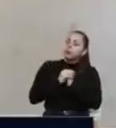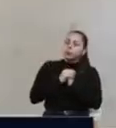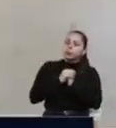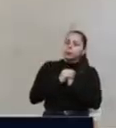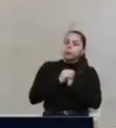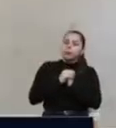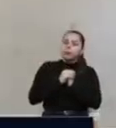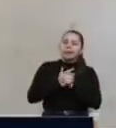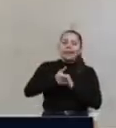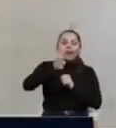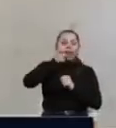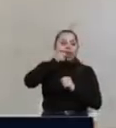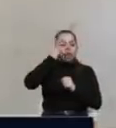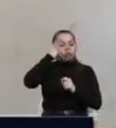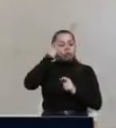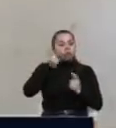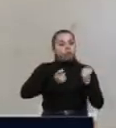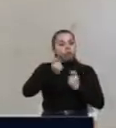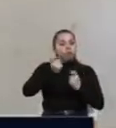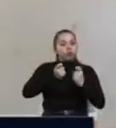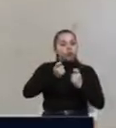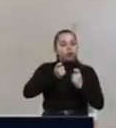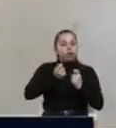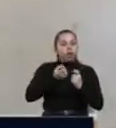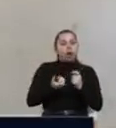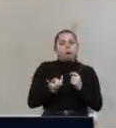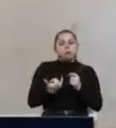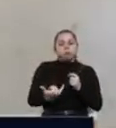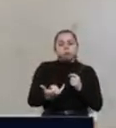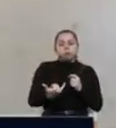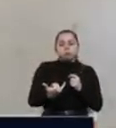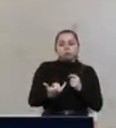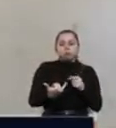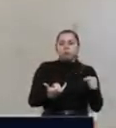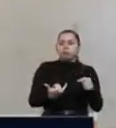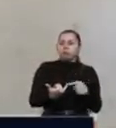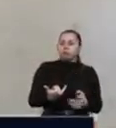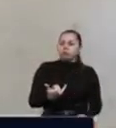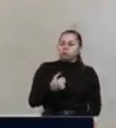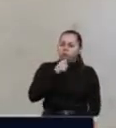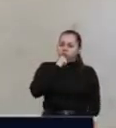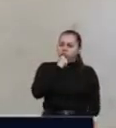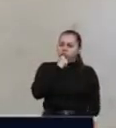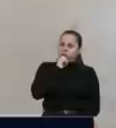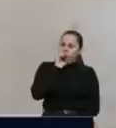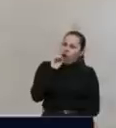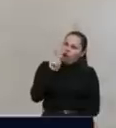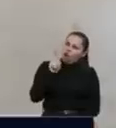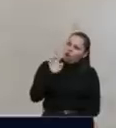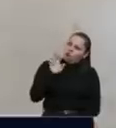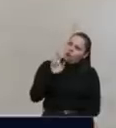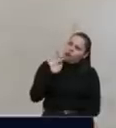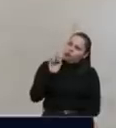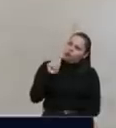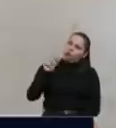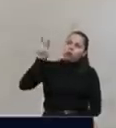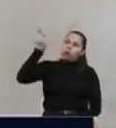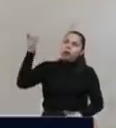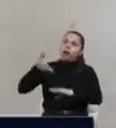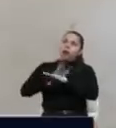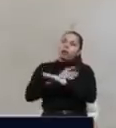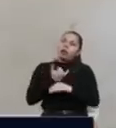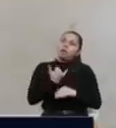del control de la oferta y nunca le escuché a ninguno de ellos el problema del control de la